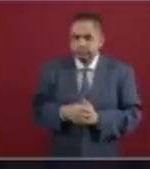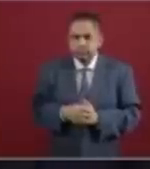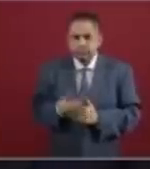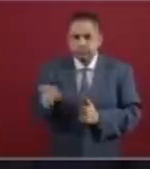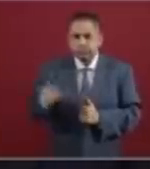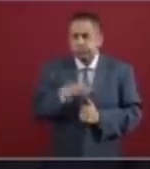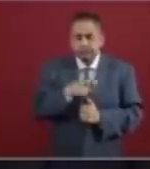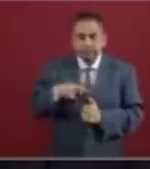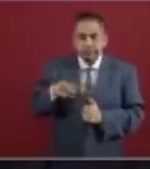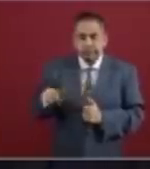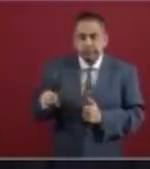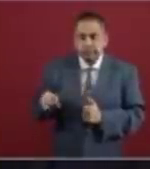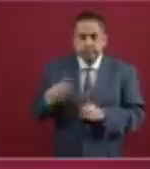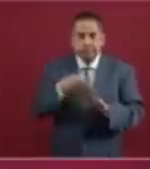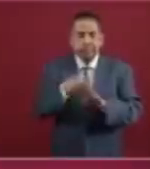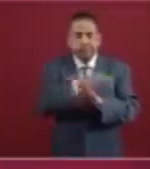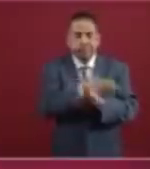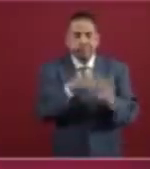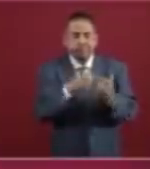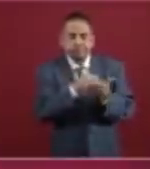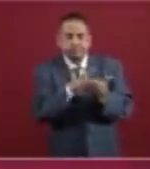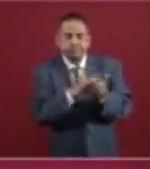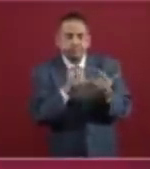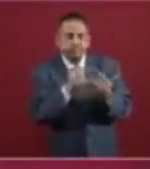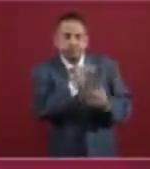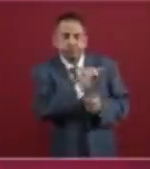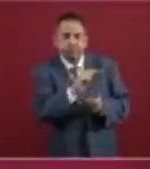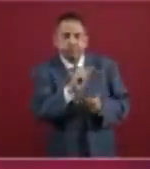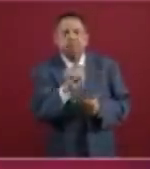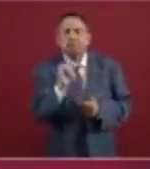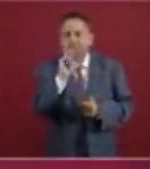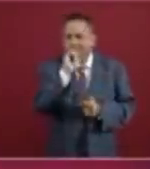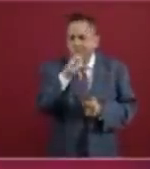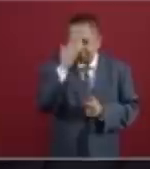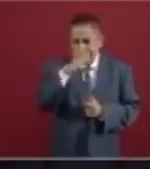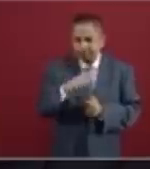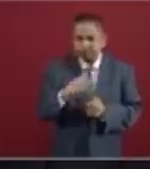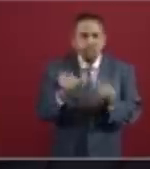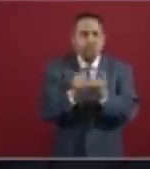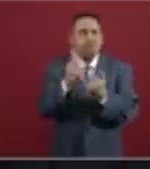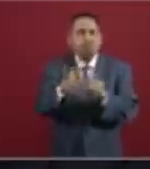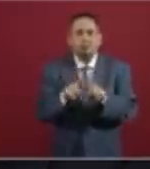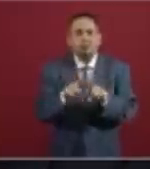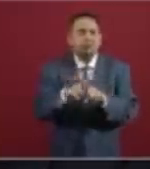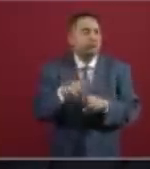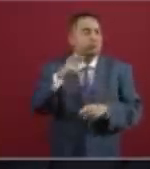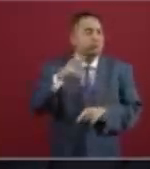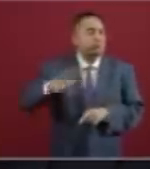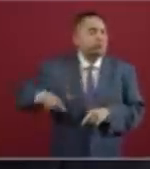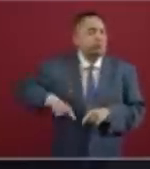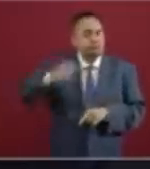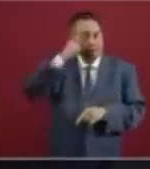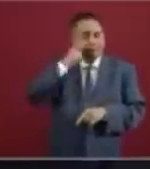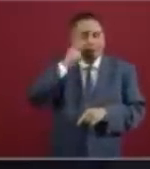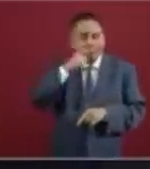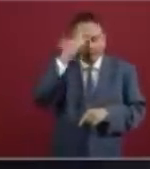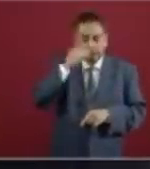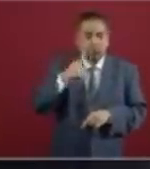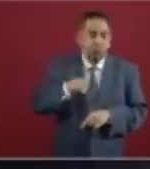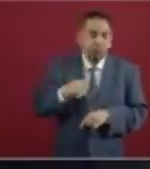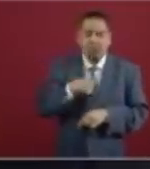tienen ellos antecedentes, como se tiene en el gobierno de Guerrero, pero lo tengo que